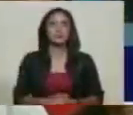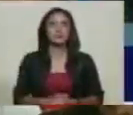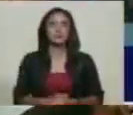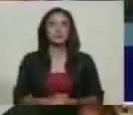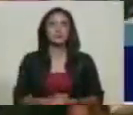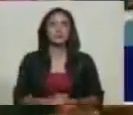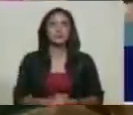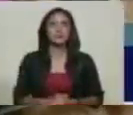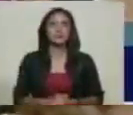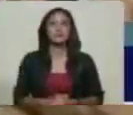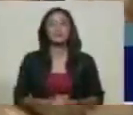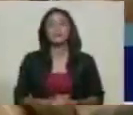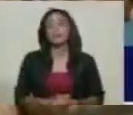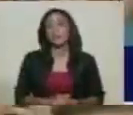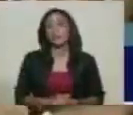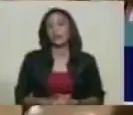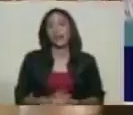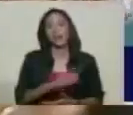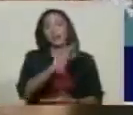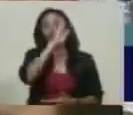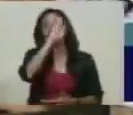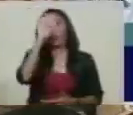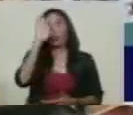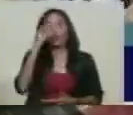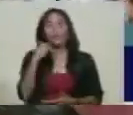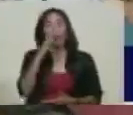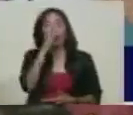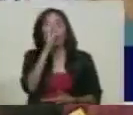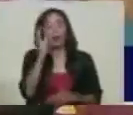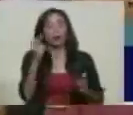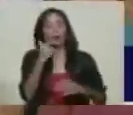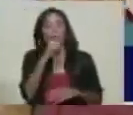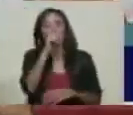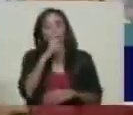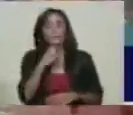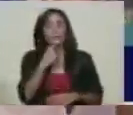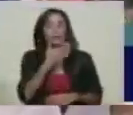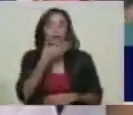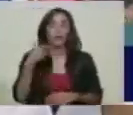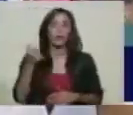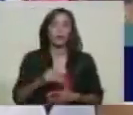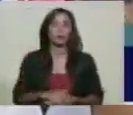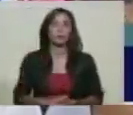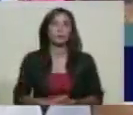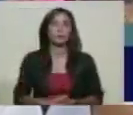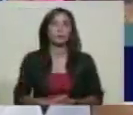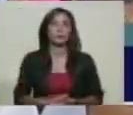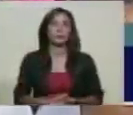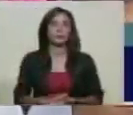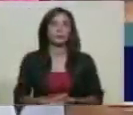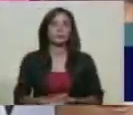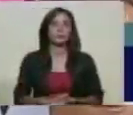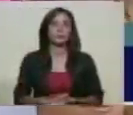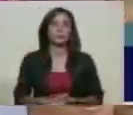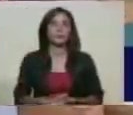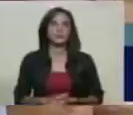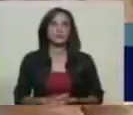Son silbidos de hombre. No voy a decir el comentario que hizo Diosdado aquí. Que eran silbidos de hombre. Ustedes no lo han escuchado de mí.